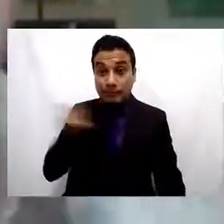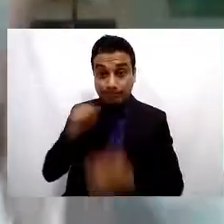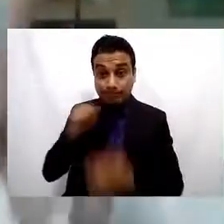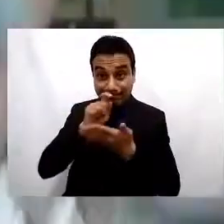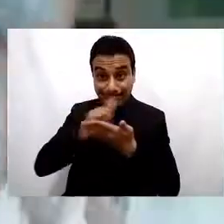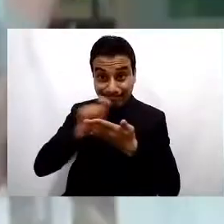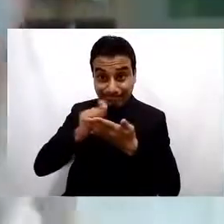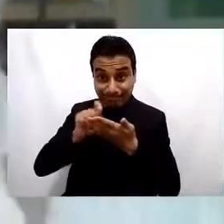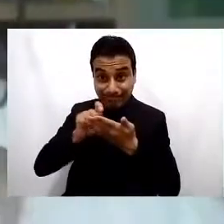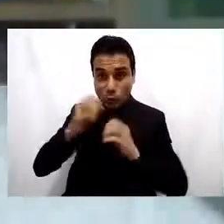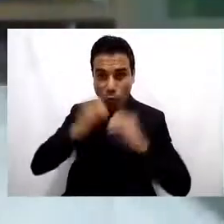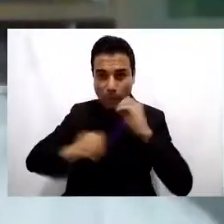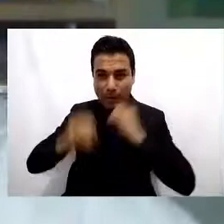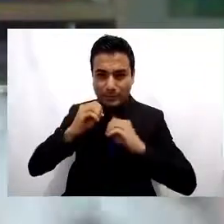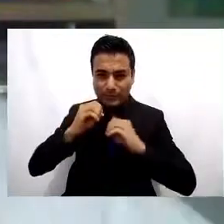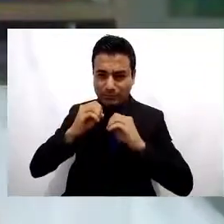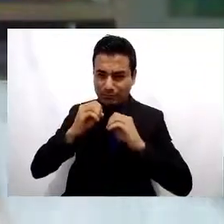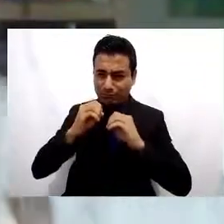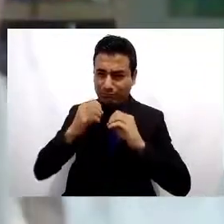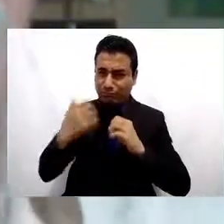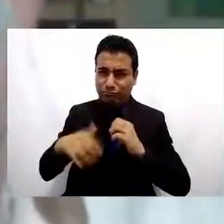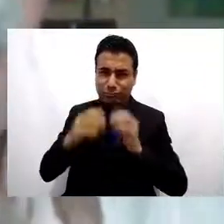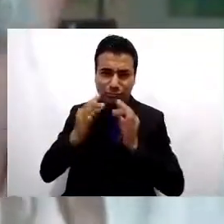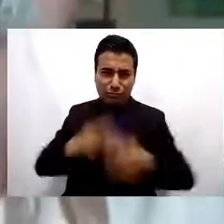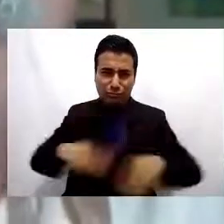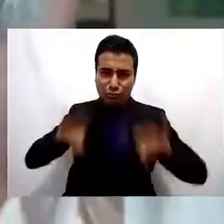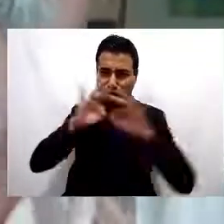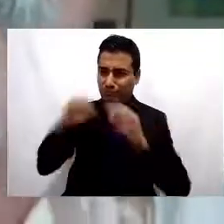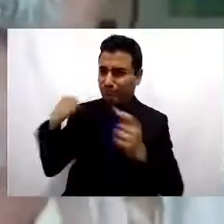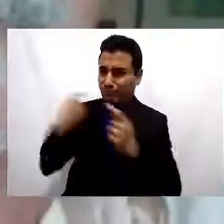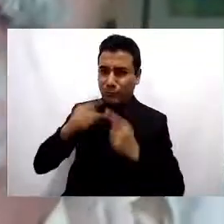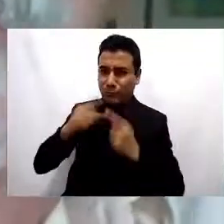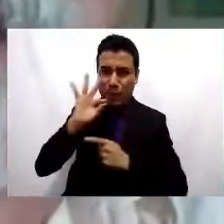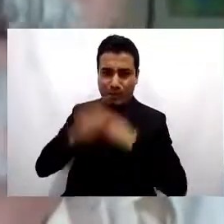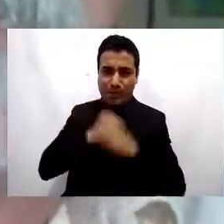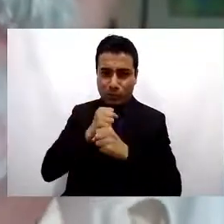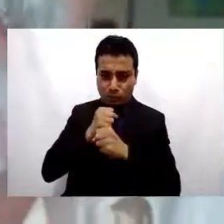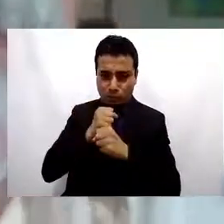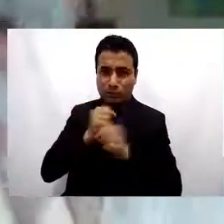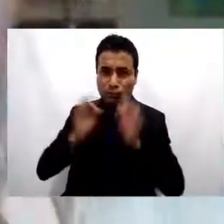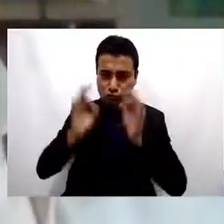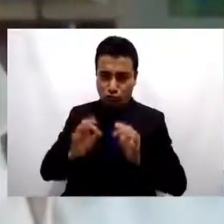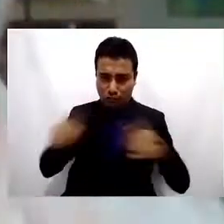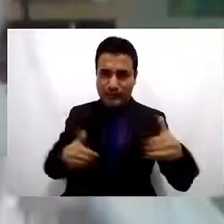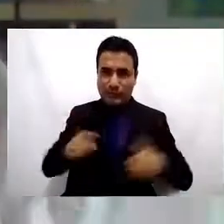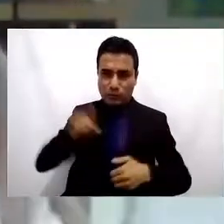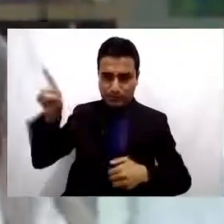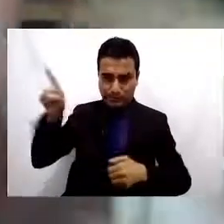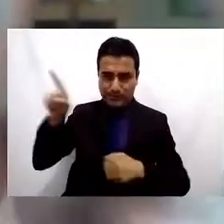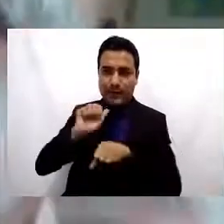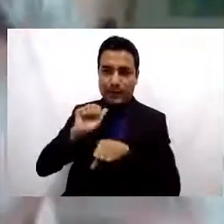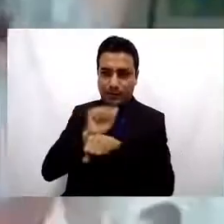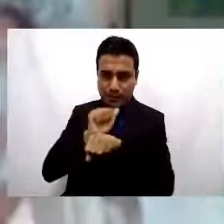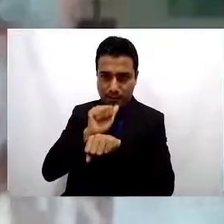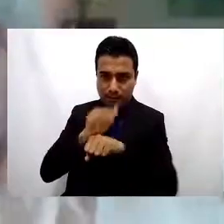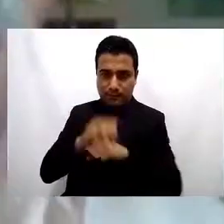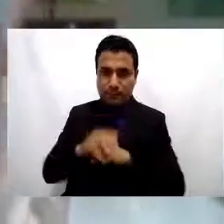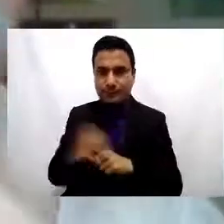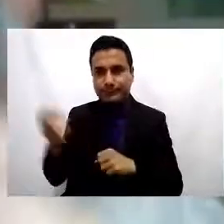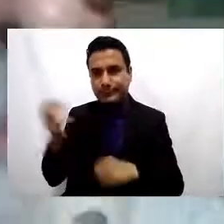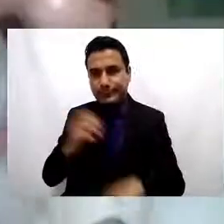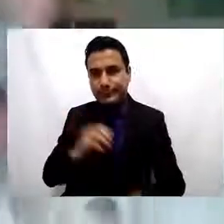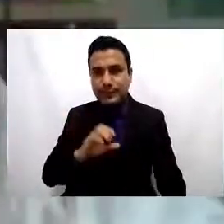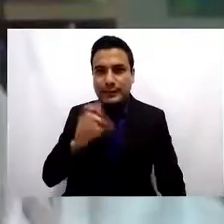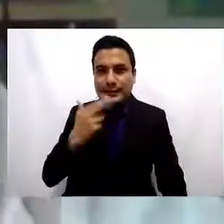algunas de las obras más importantes de los últimos 40 años en el teatro argentino. Estoy hablando de, no sé, Chau Mister X